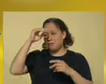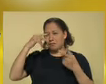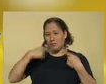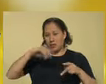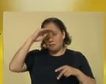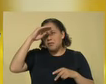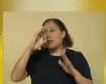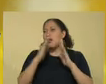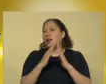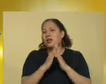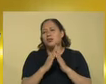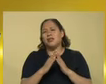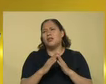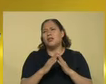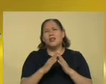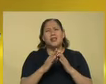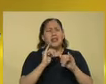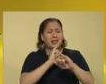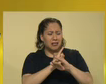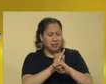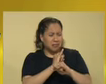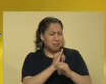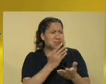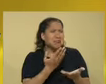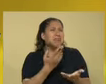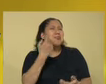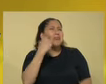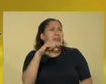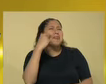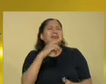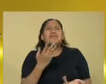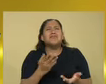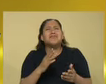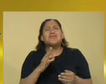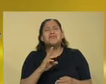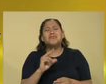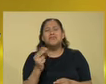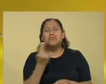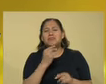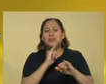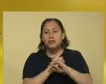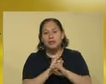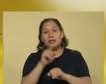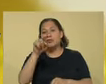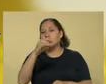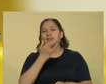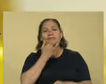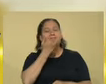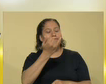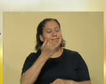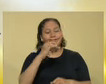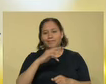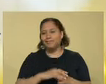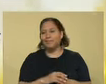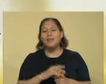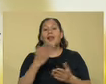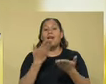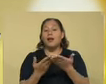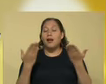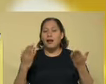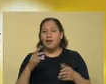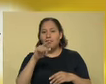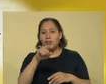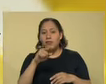tiene mucho acceso a Internet o cree que su vida no tiene nada que ver relacionada con Internet, está usted equivocado. Hoy en día